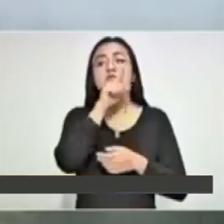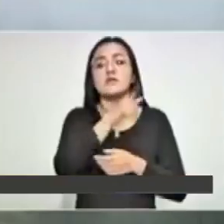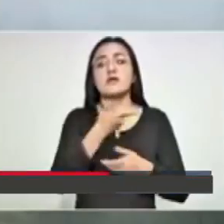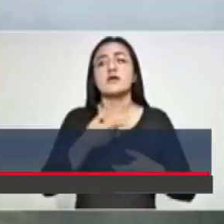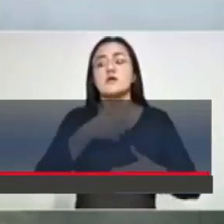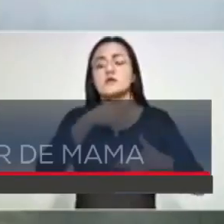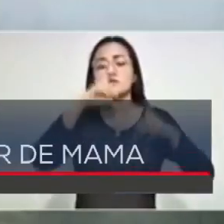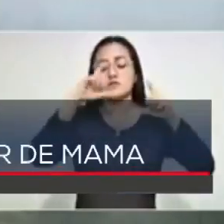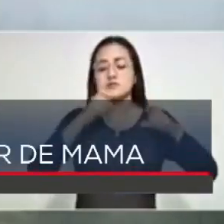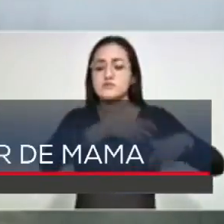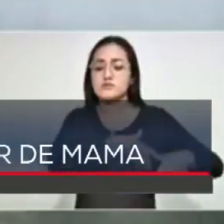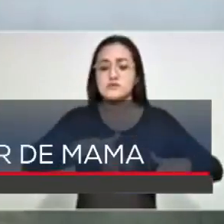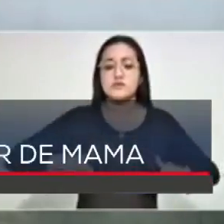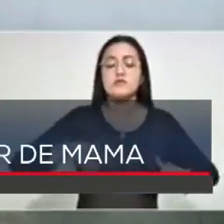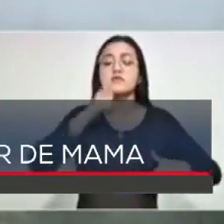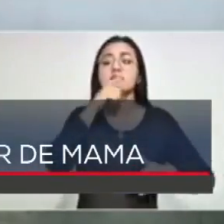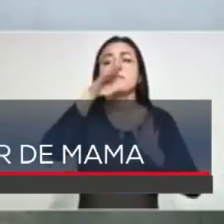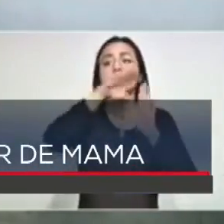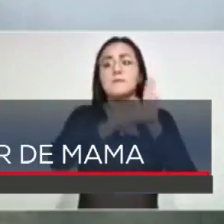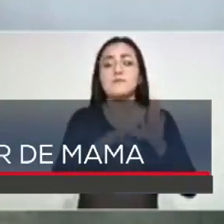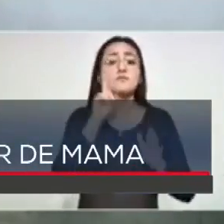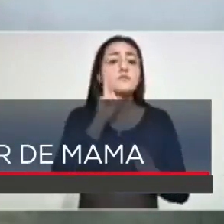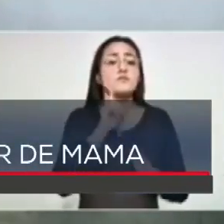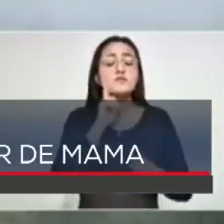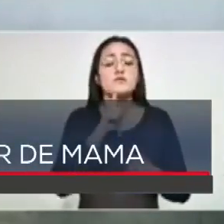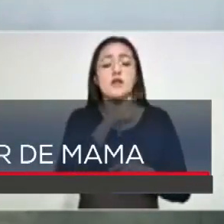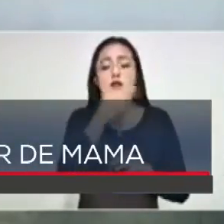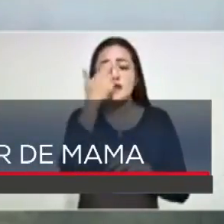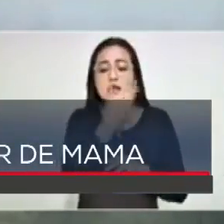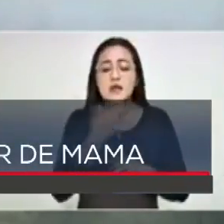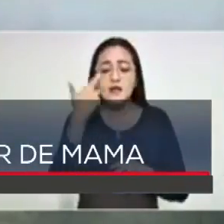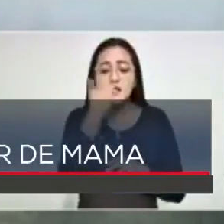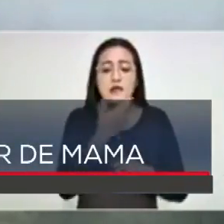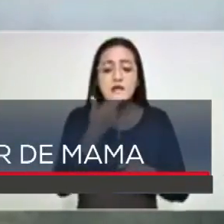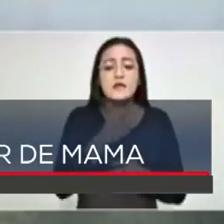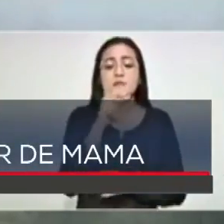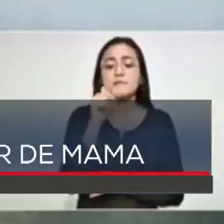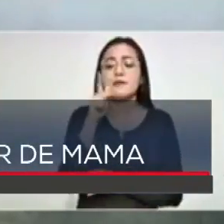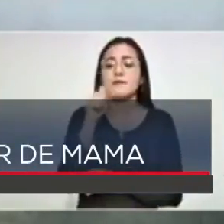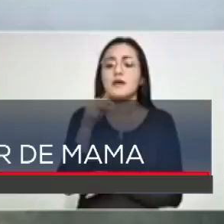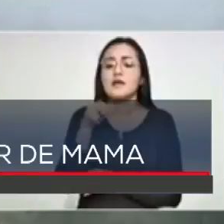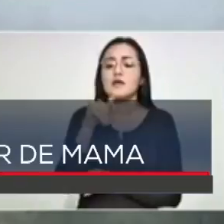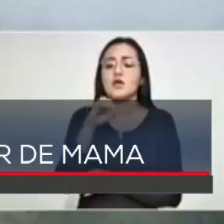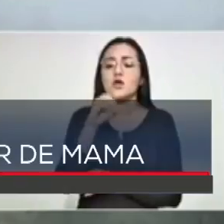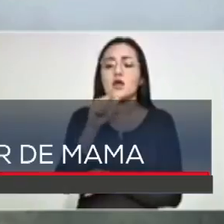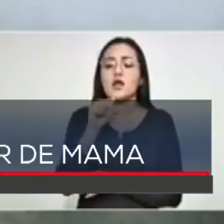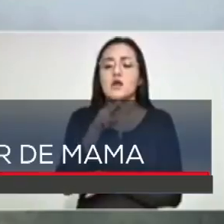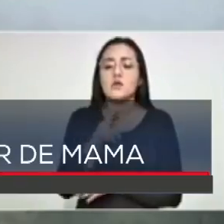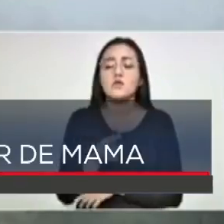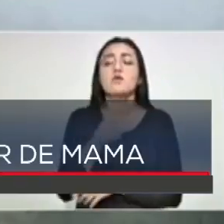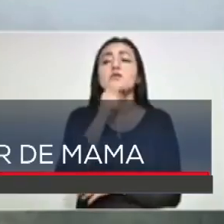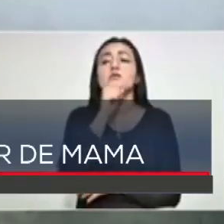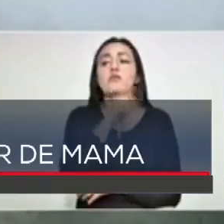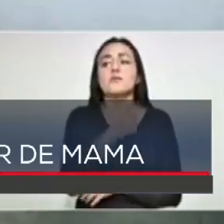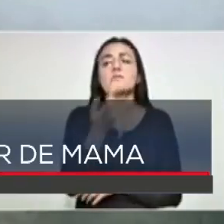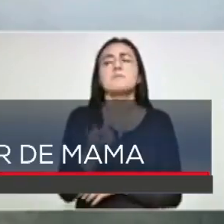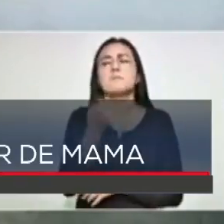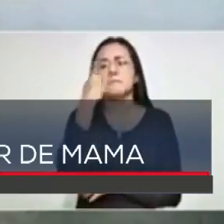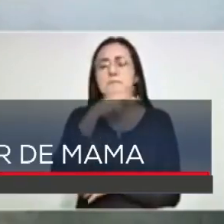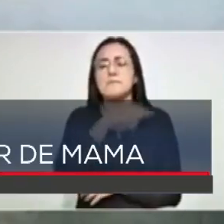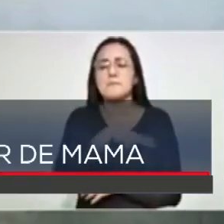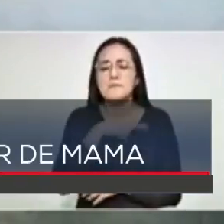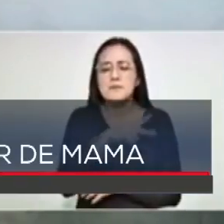cérvico vaginales que son papanicolau pruebas para detectar virus del papiloma humano